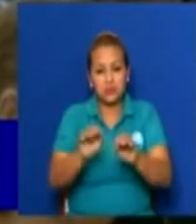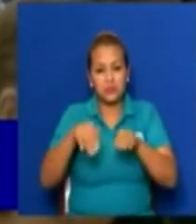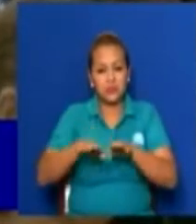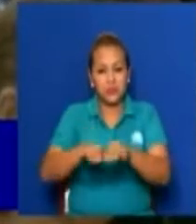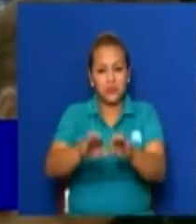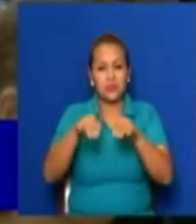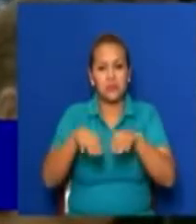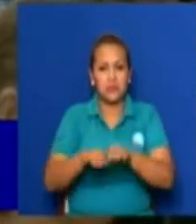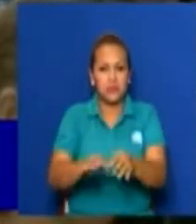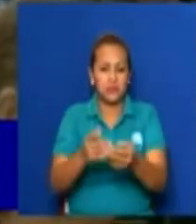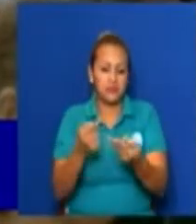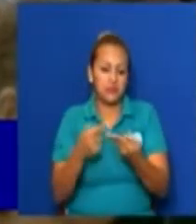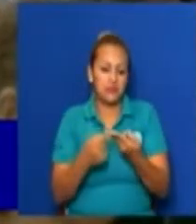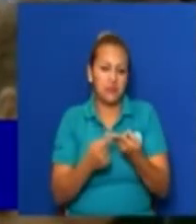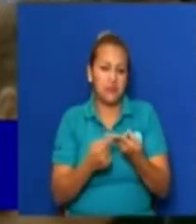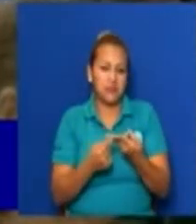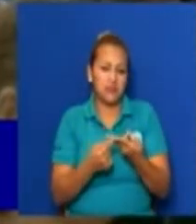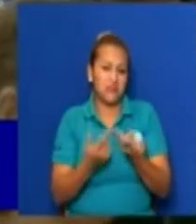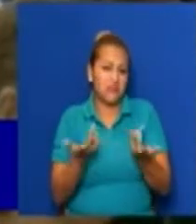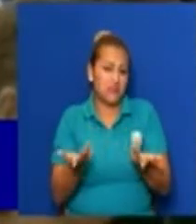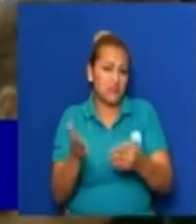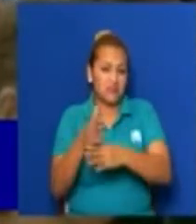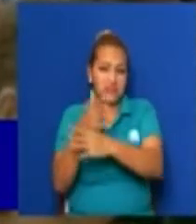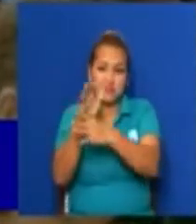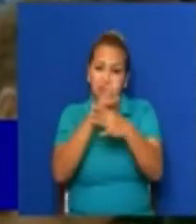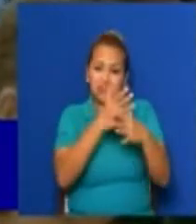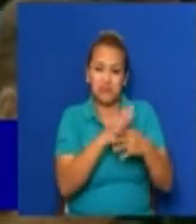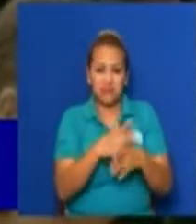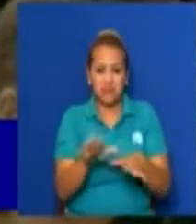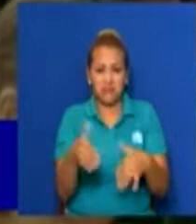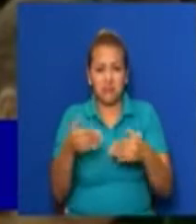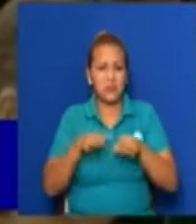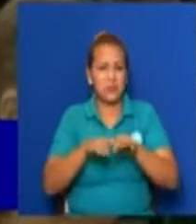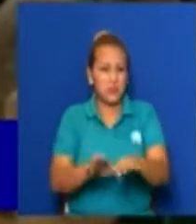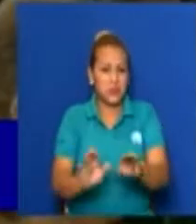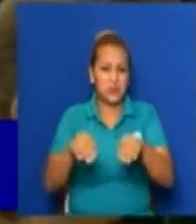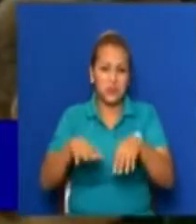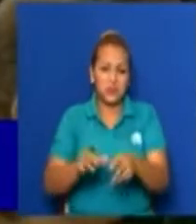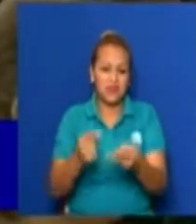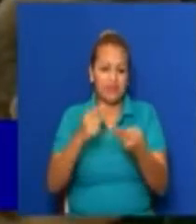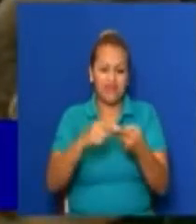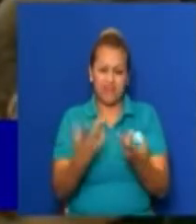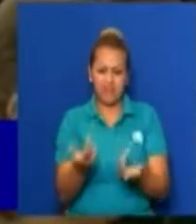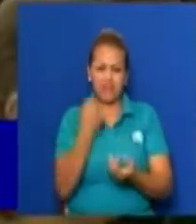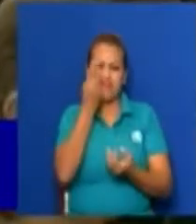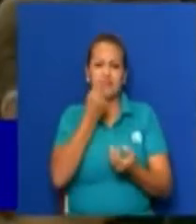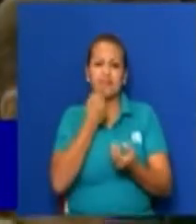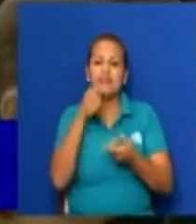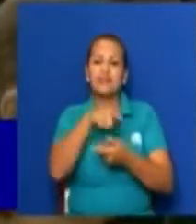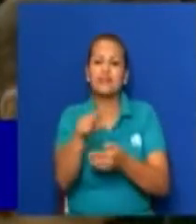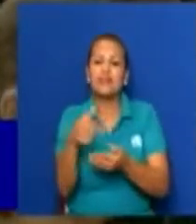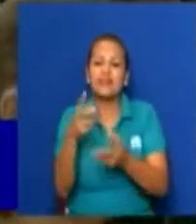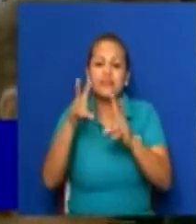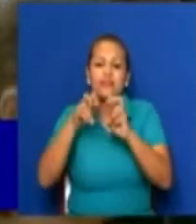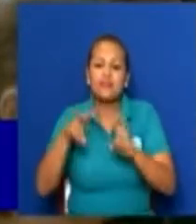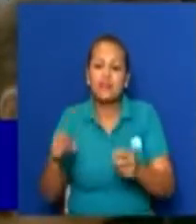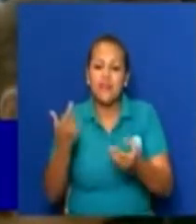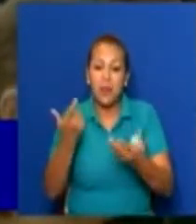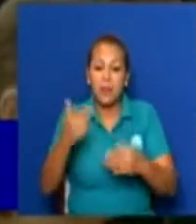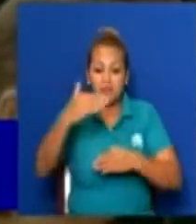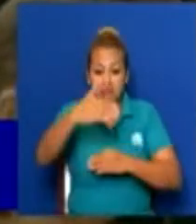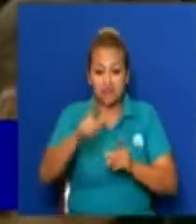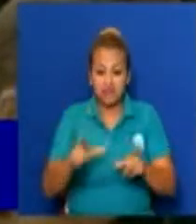En una máquina. En la zona franca, si ustedes se van a preguntar, van a encontrar profesionales con madres con mucho